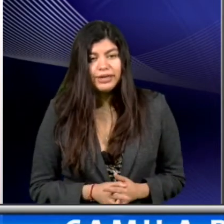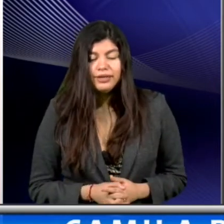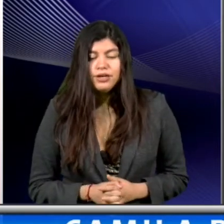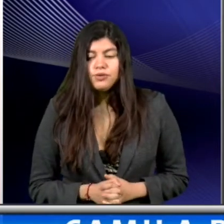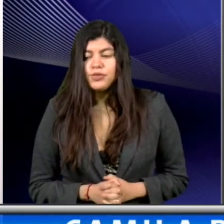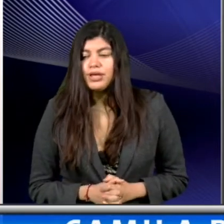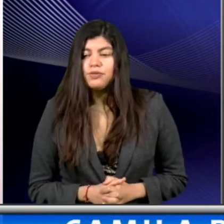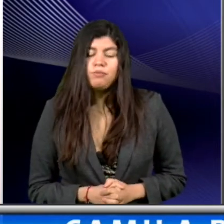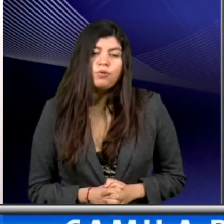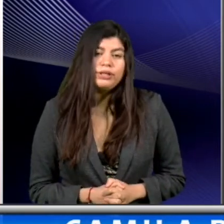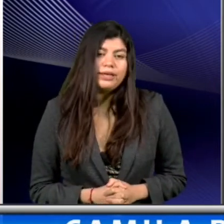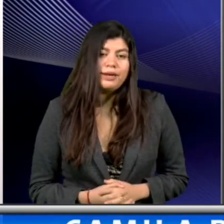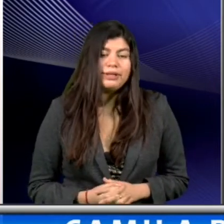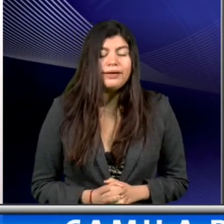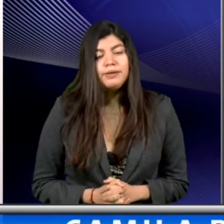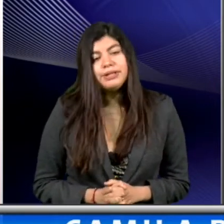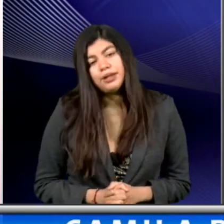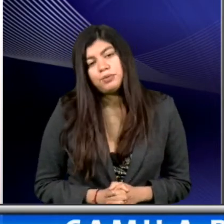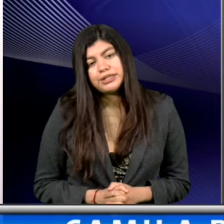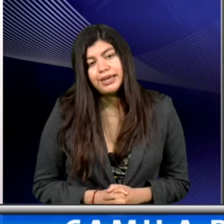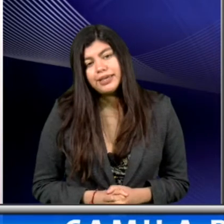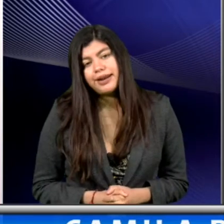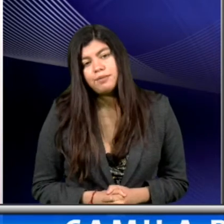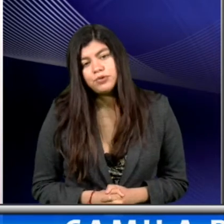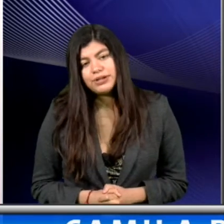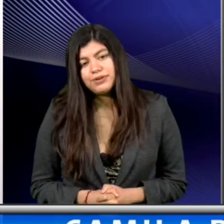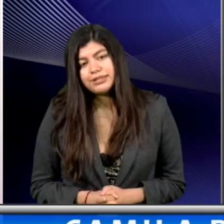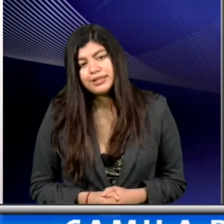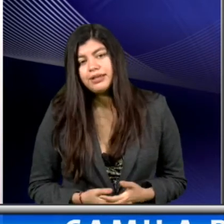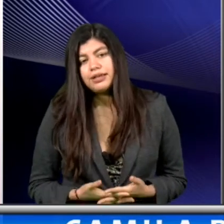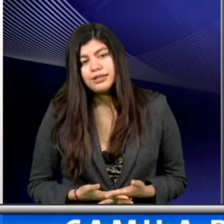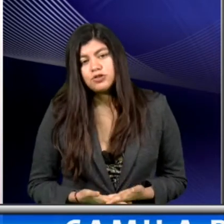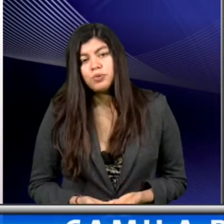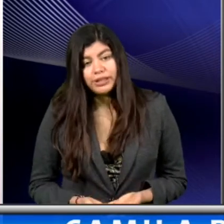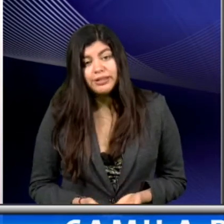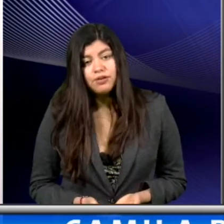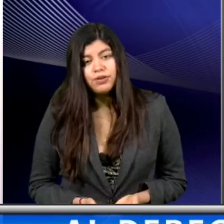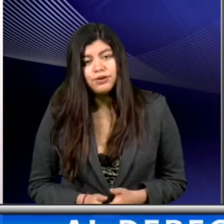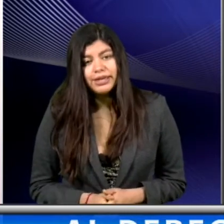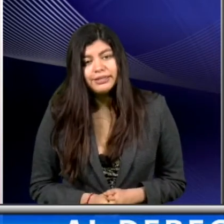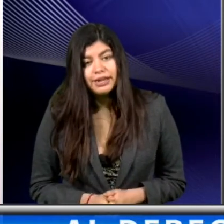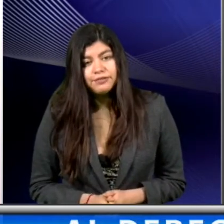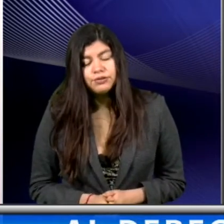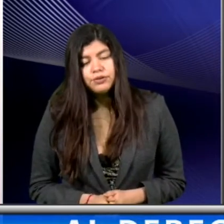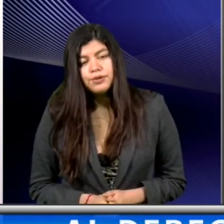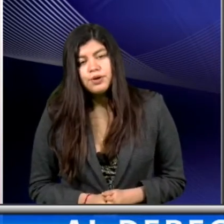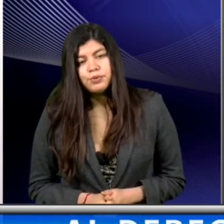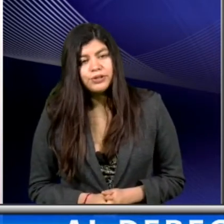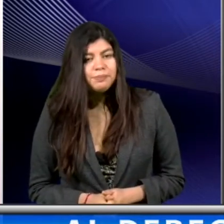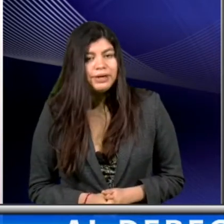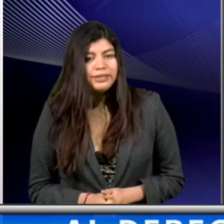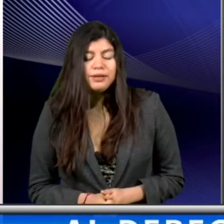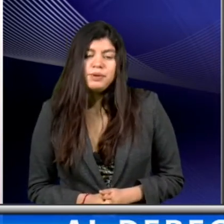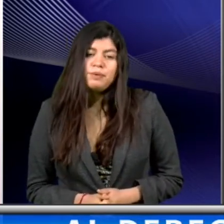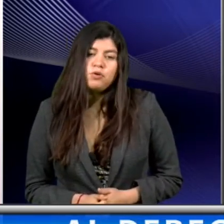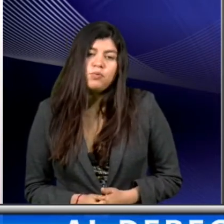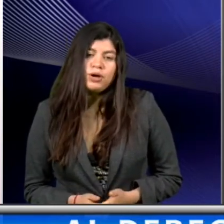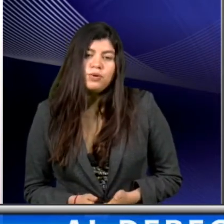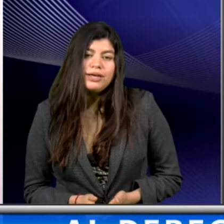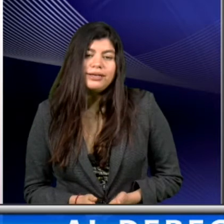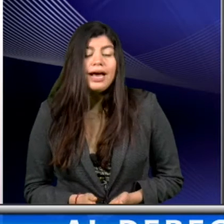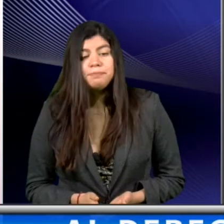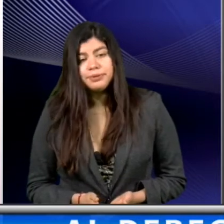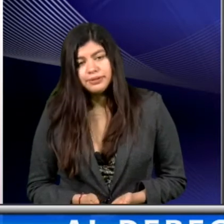tiempo atrás. Hoy día nos damos cuenta que lamentablemente en nuestras esquinas muchas veces somos testigos de lo que es el tráfico. Por otras partes también vemos